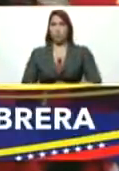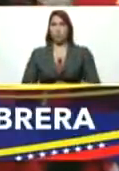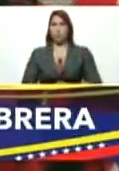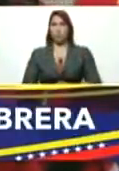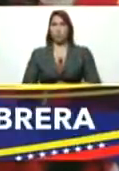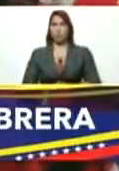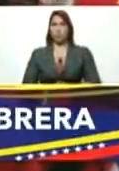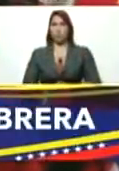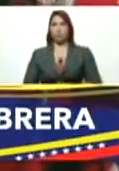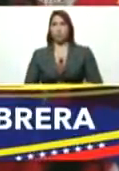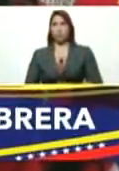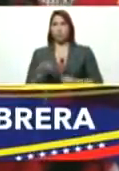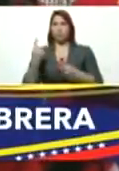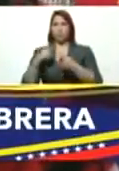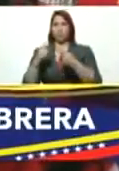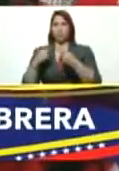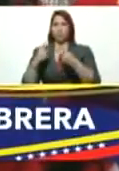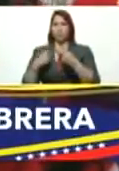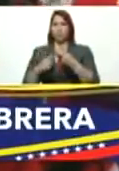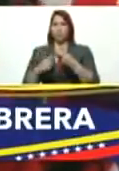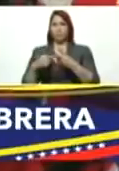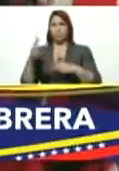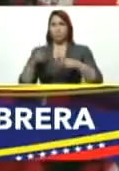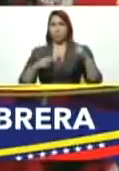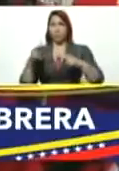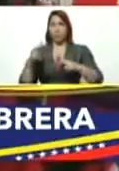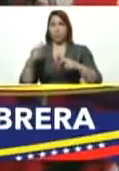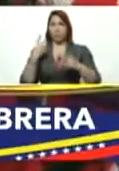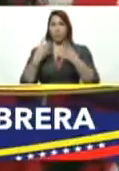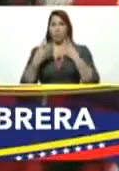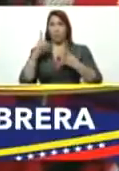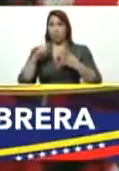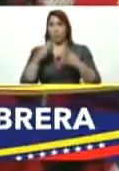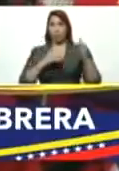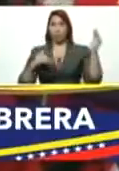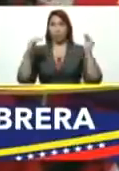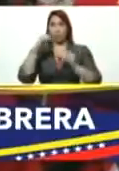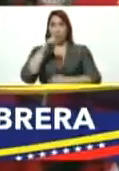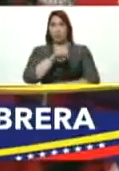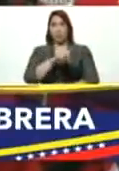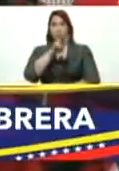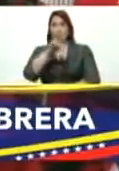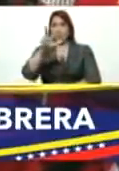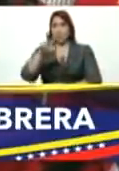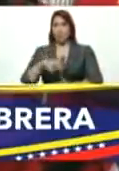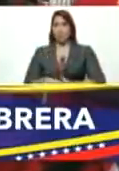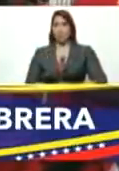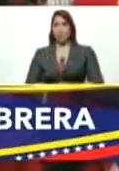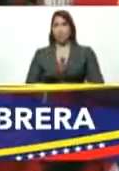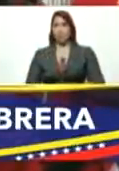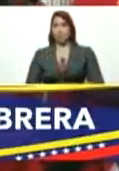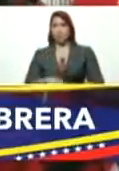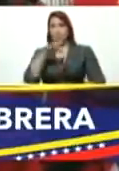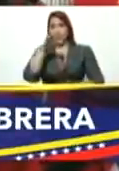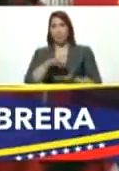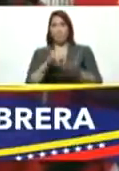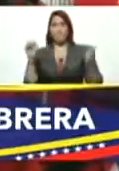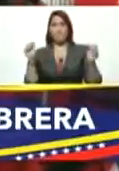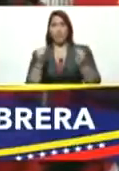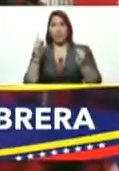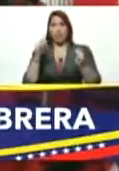haciendo diversas expoferias donde ayer llegamos a la número 123 en el estado mérida